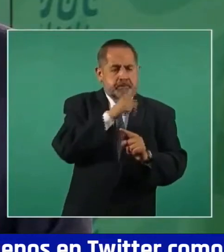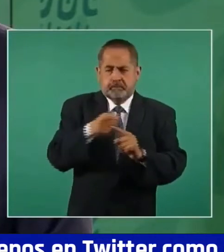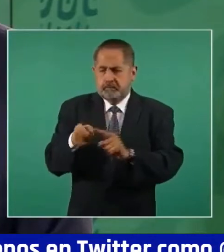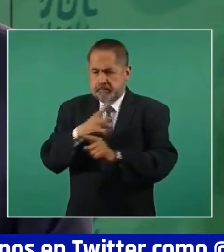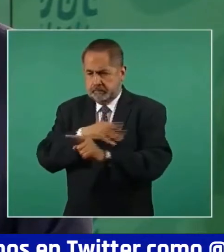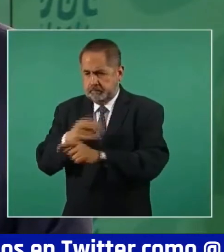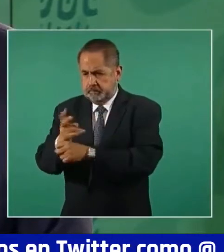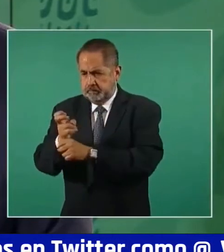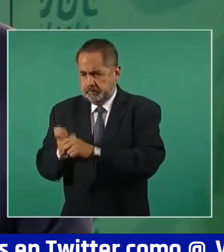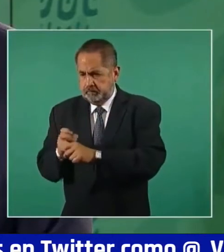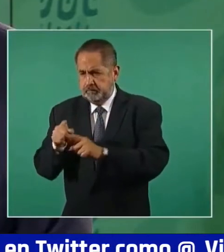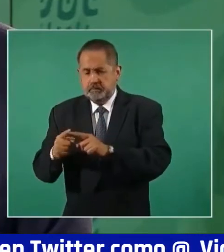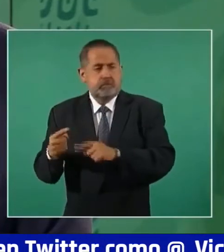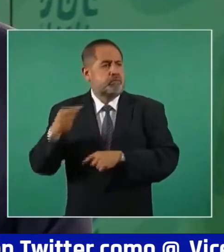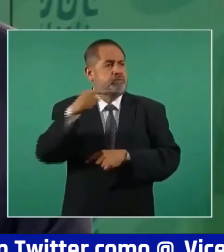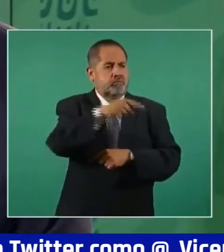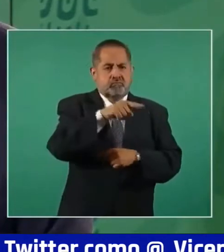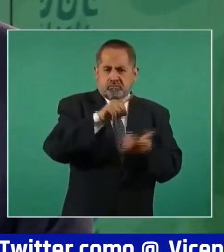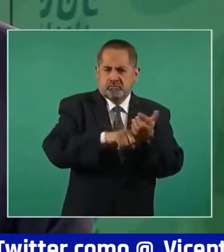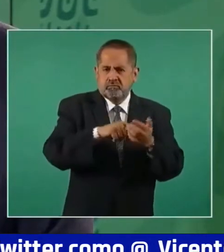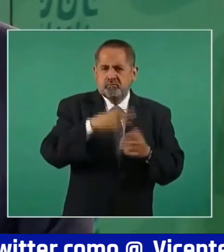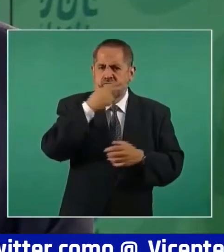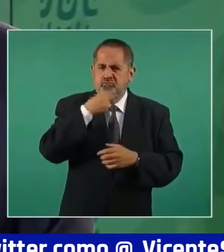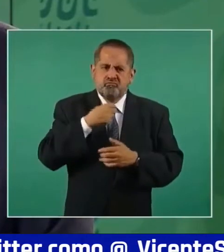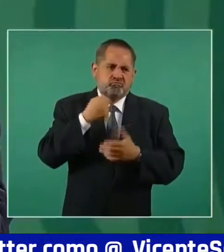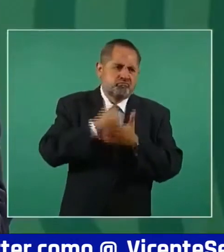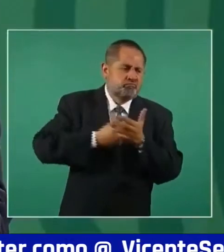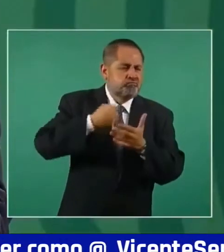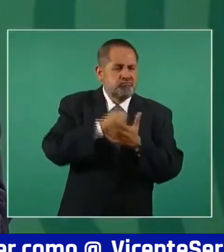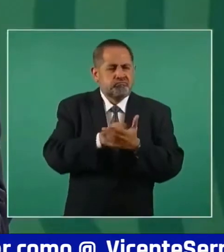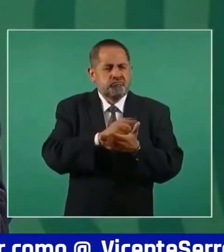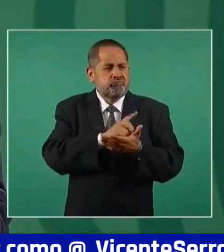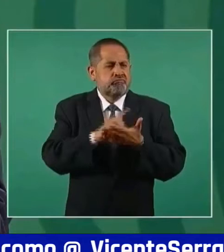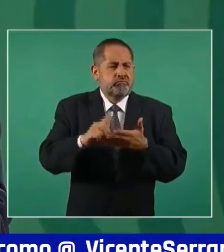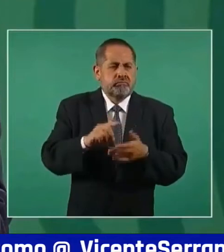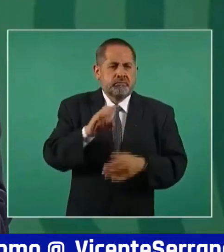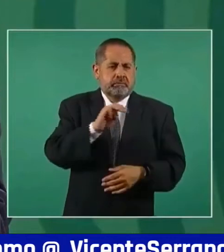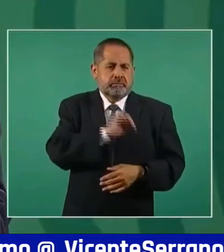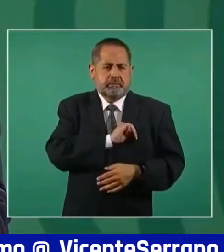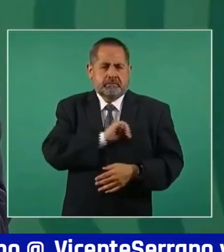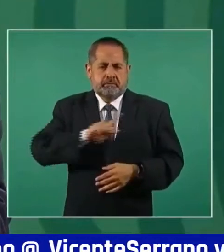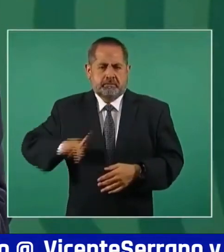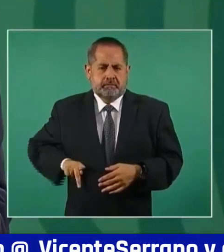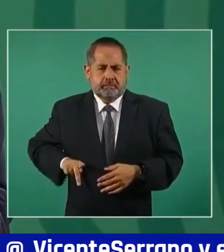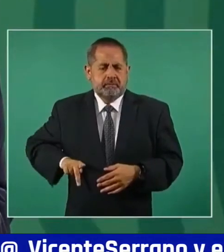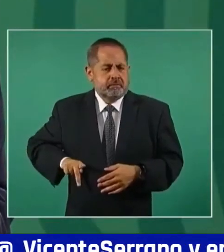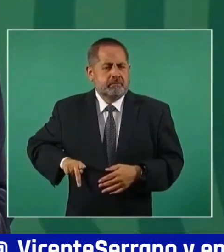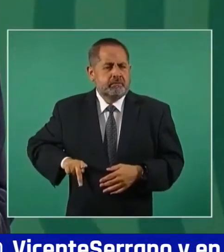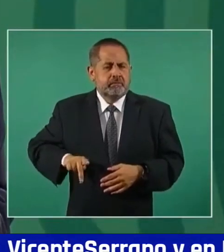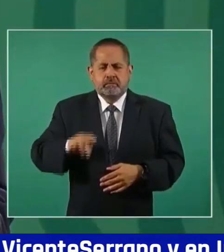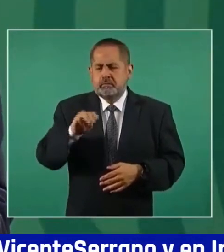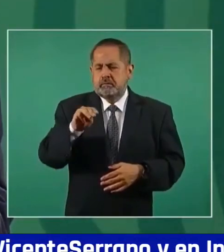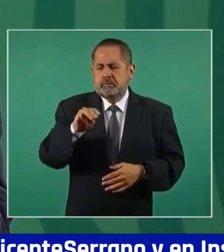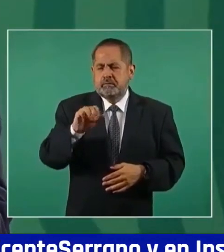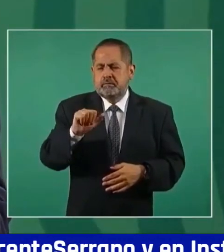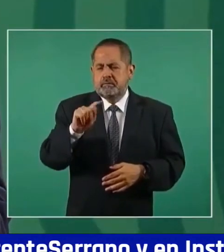social de los derechos civiles, Martin Luther King. Él nos acompañó.